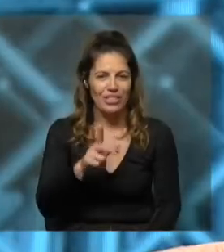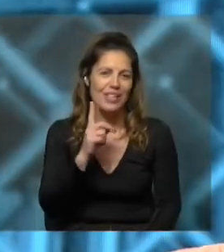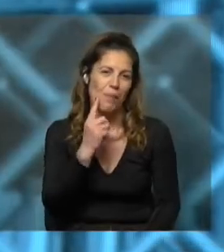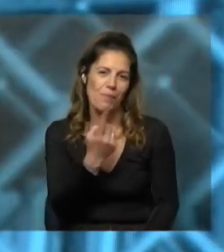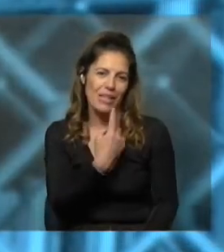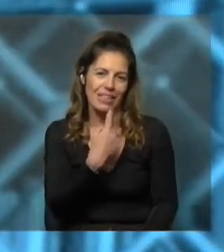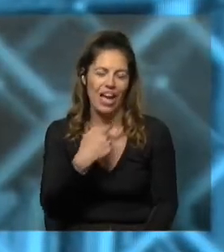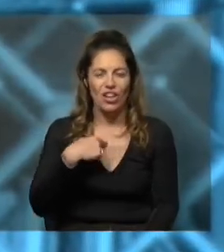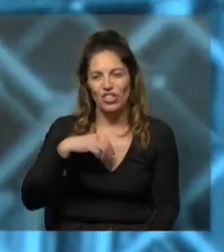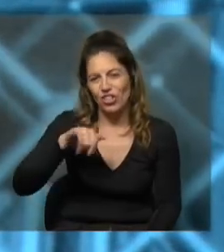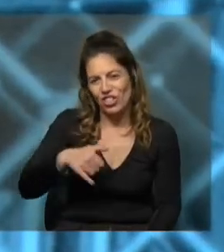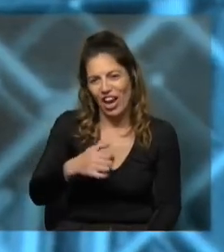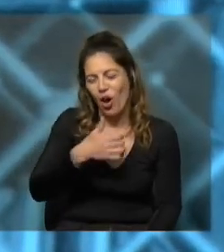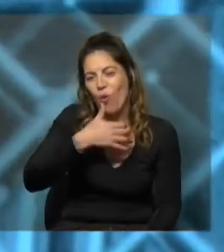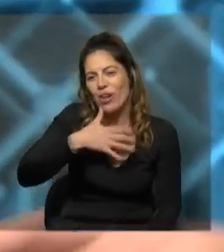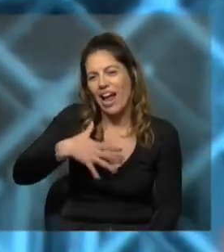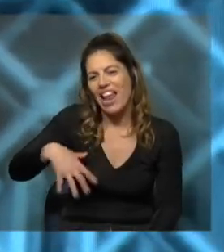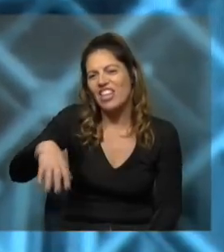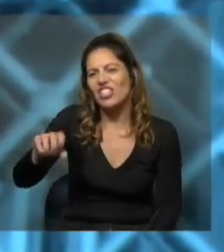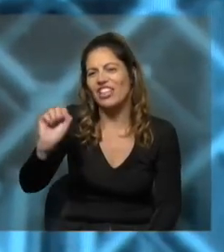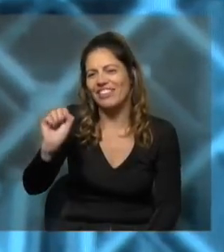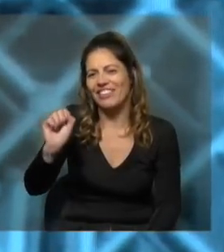yo ya soy una leyenda